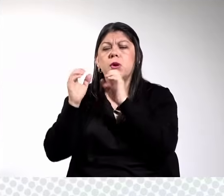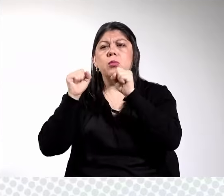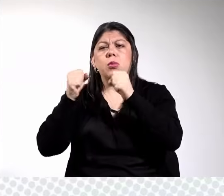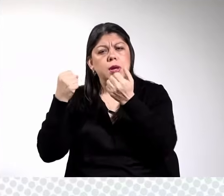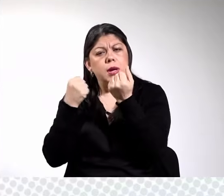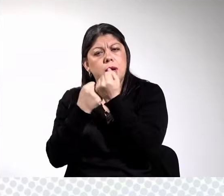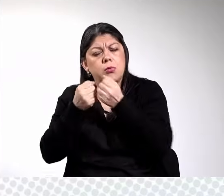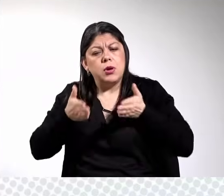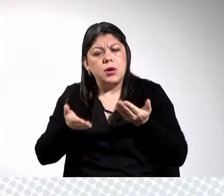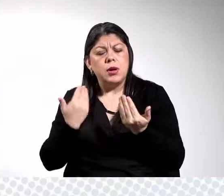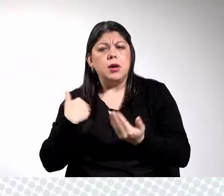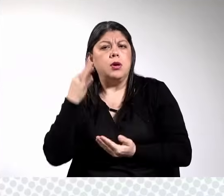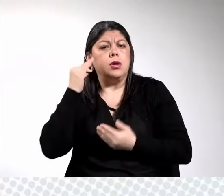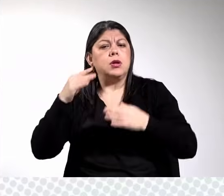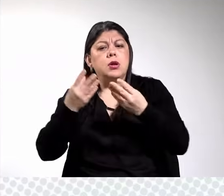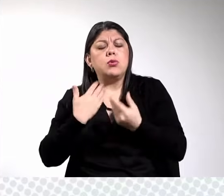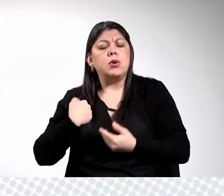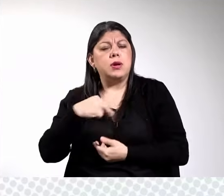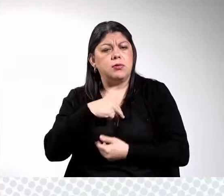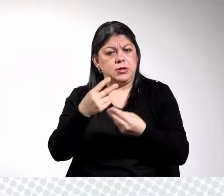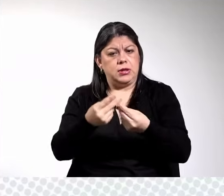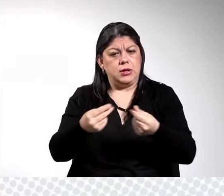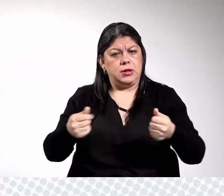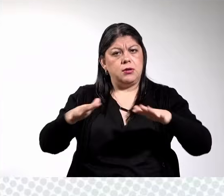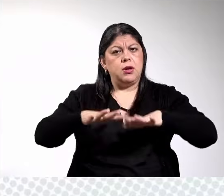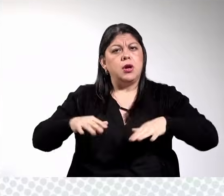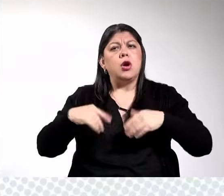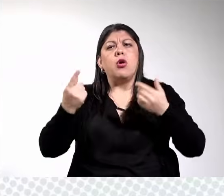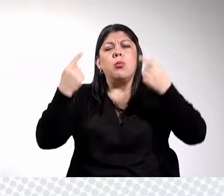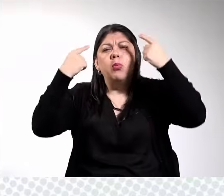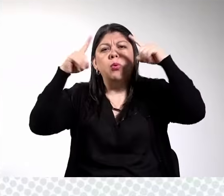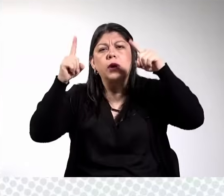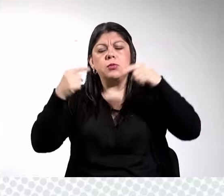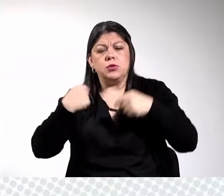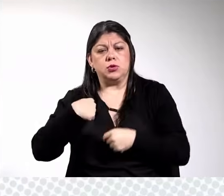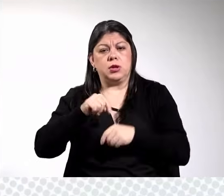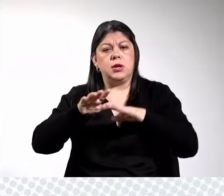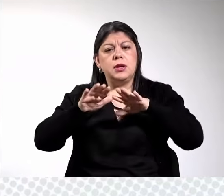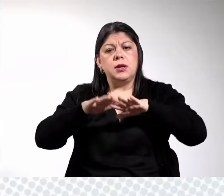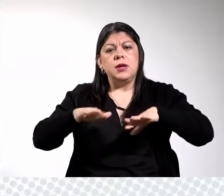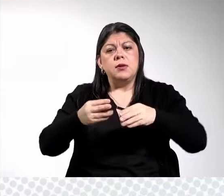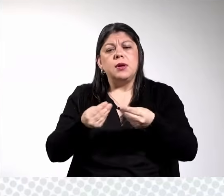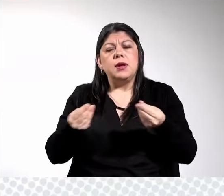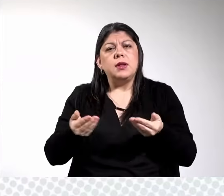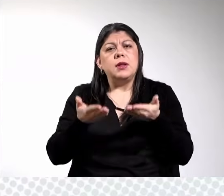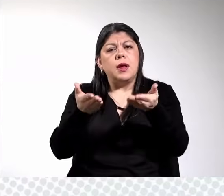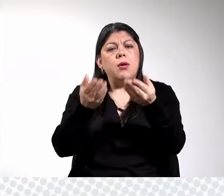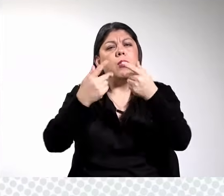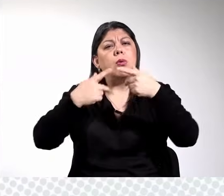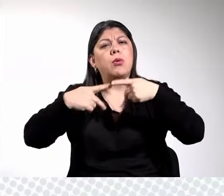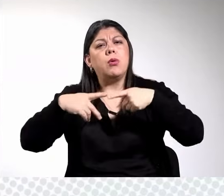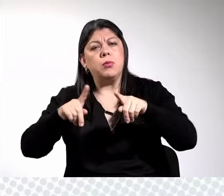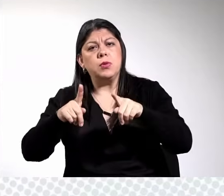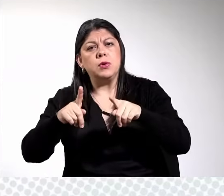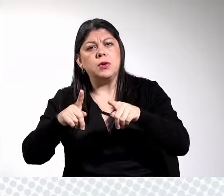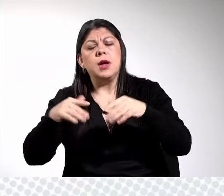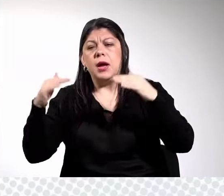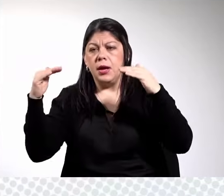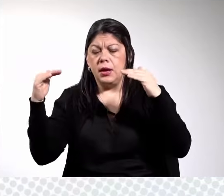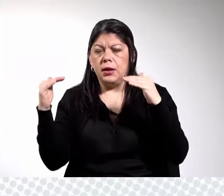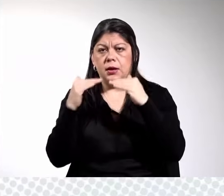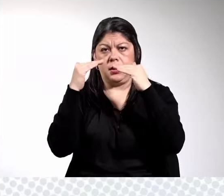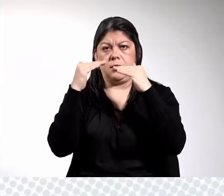hijos y hijas en esta tierra. Y eso solo lo vamos a lograr si esta tierra les da espacios de oportunidades en